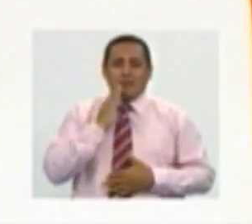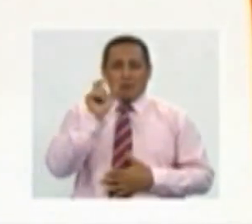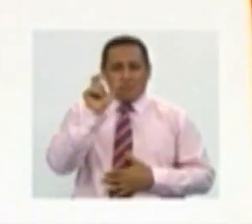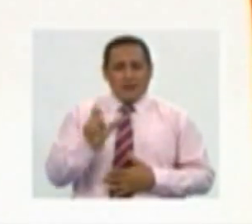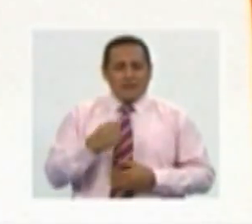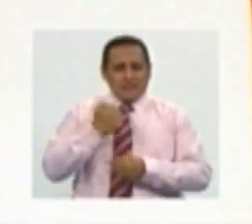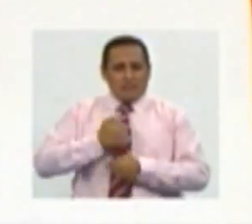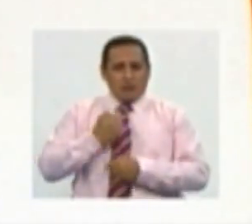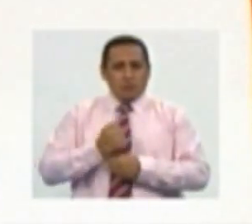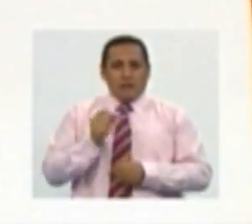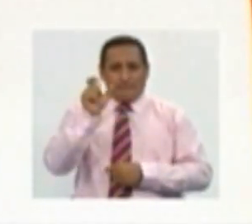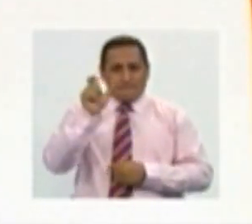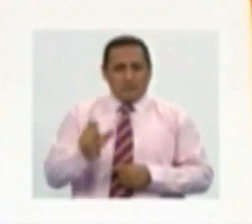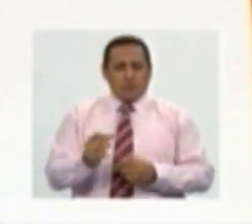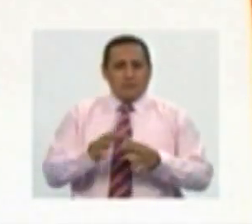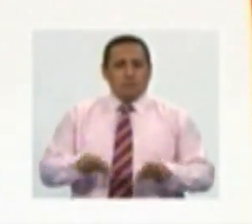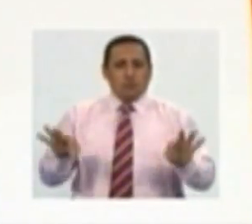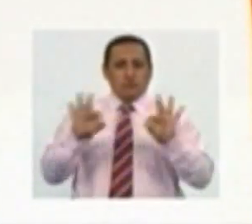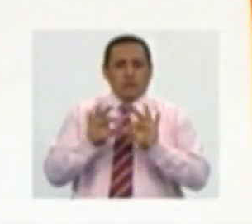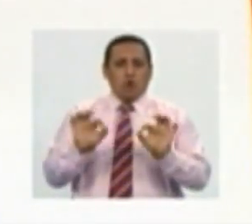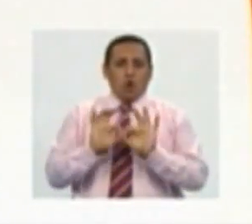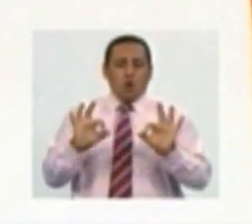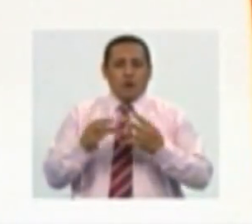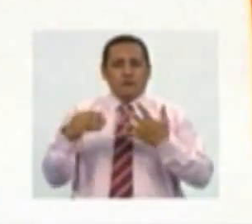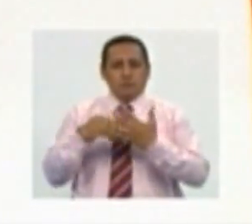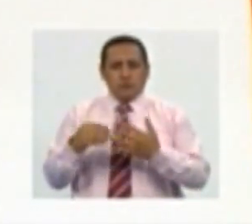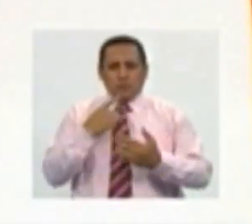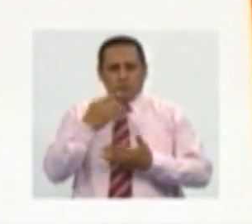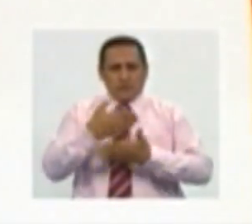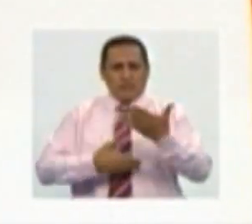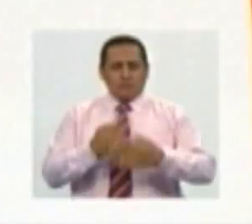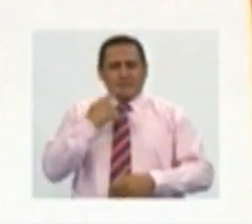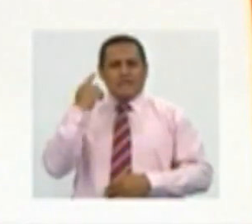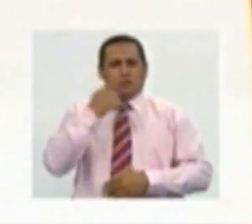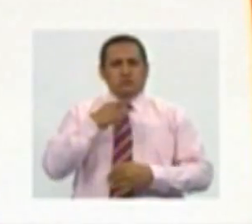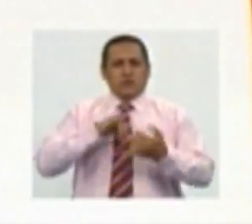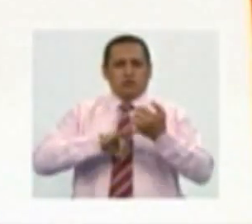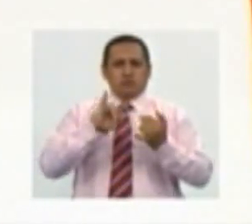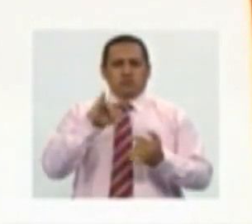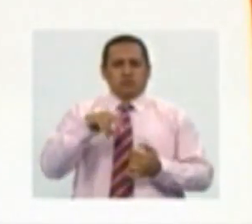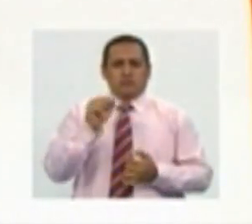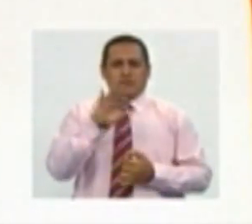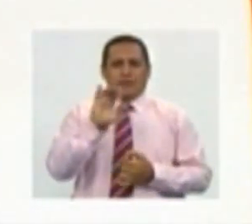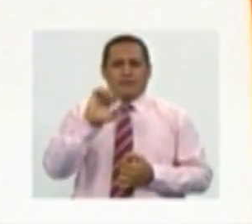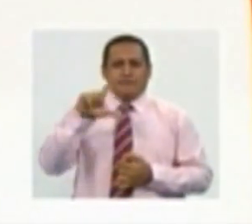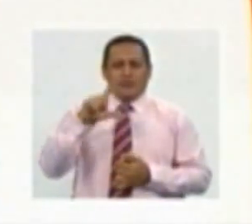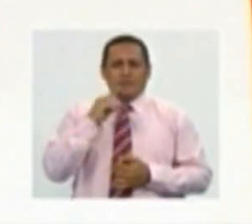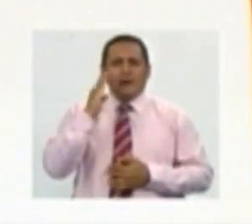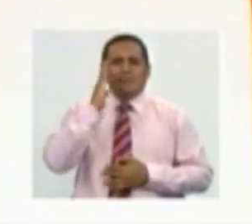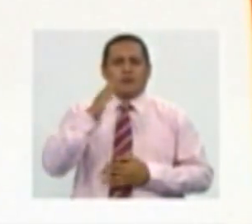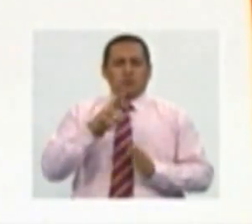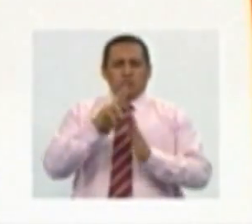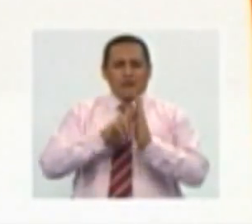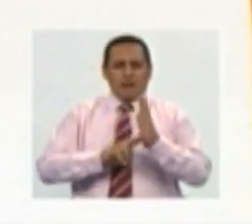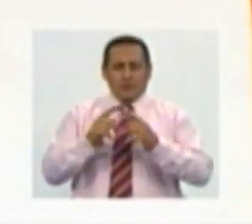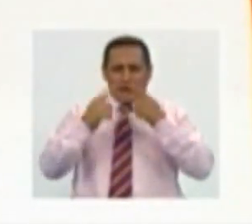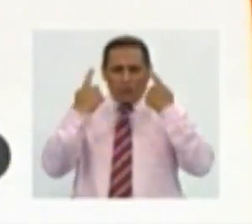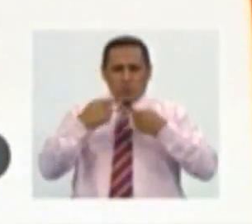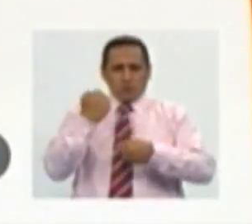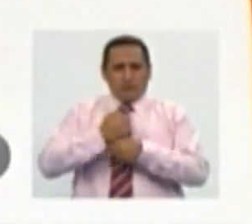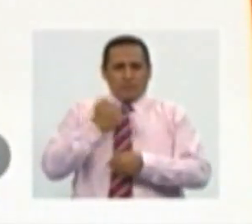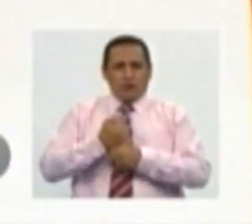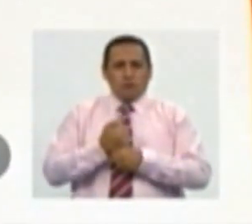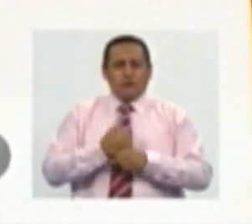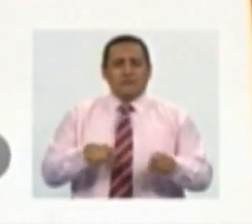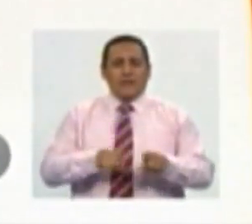madre trabajadora o una persona interesada, el cónyuge, concubino, pueda formular su denuncia ante SUNAFIL para primero establecer un régimen laboral, un